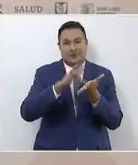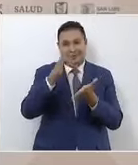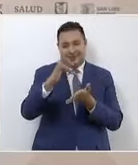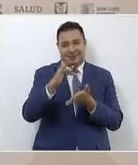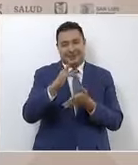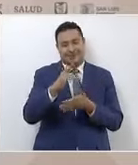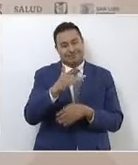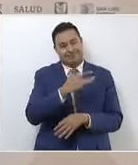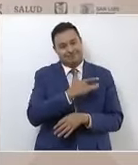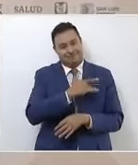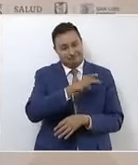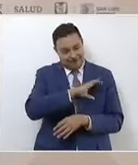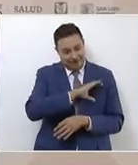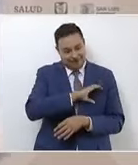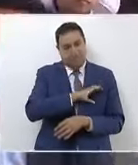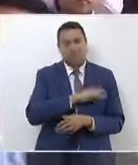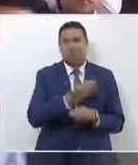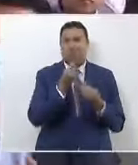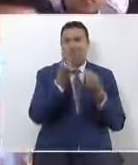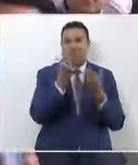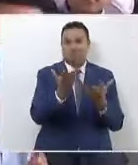de todo corazón. Gracias.